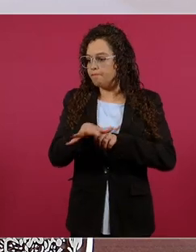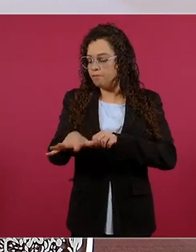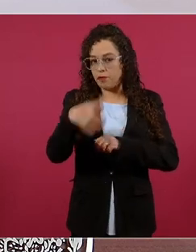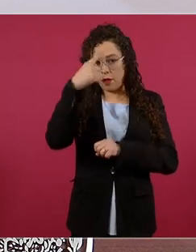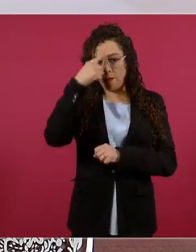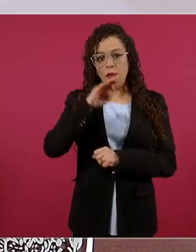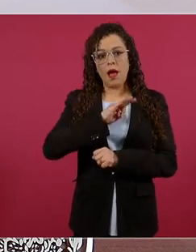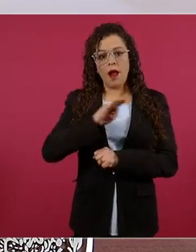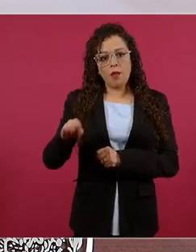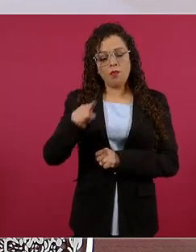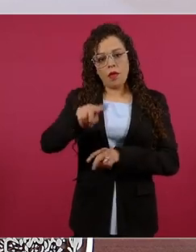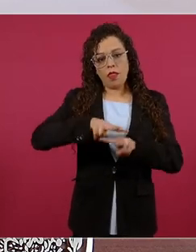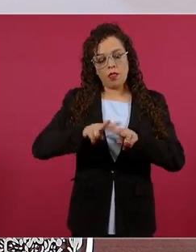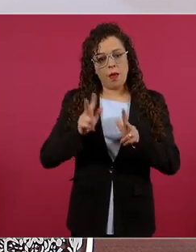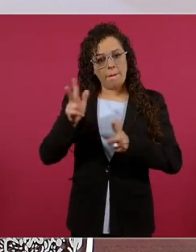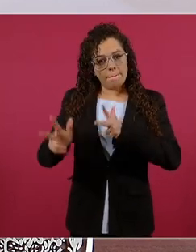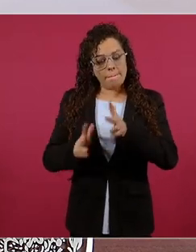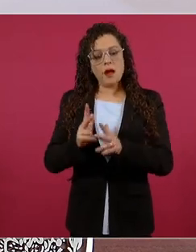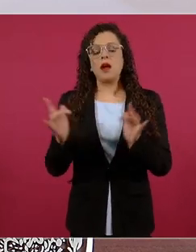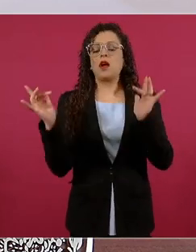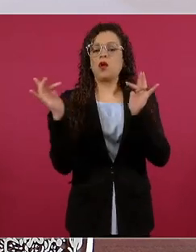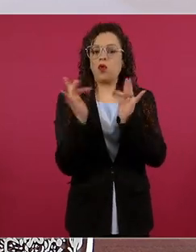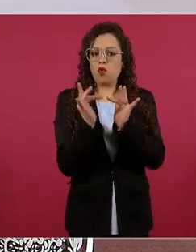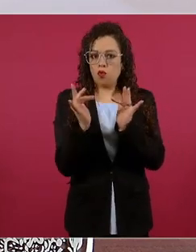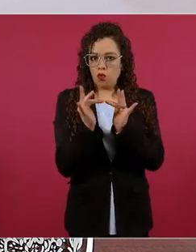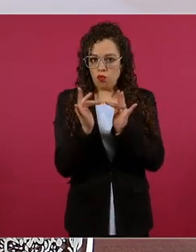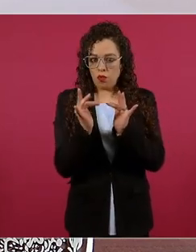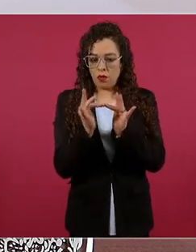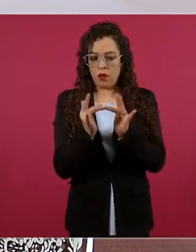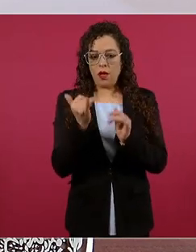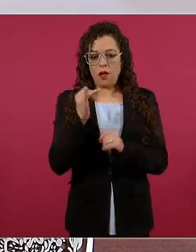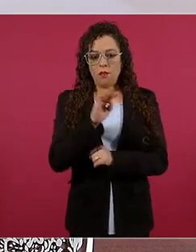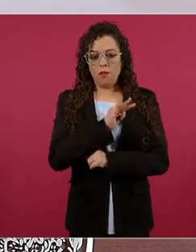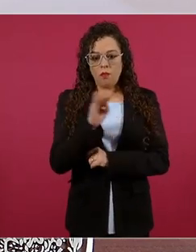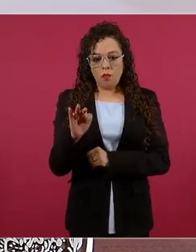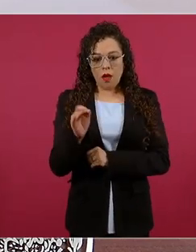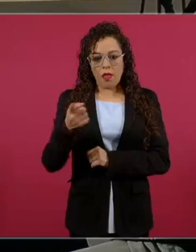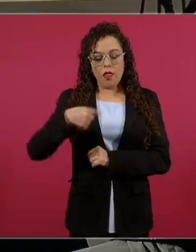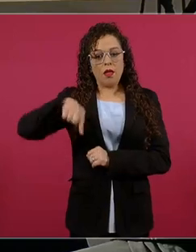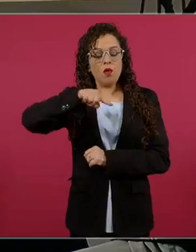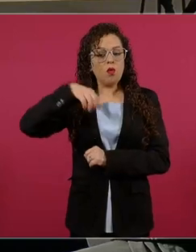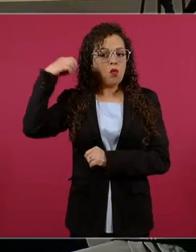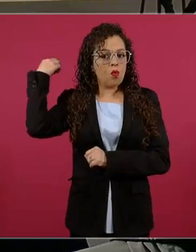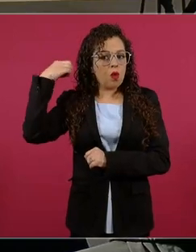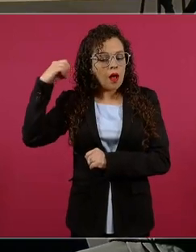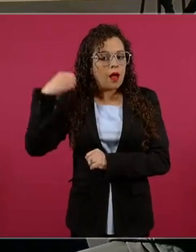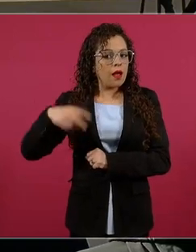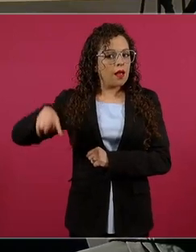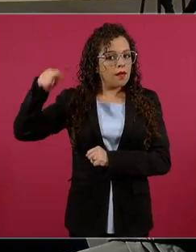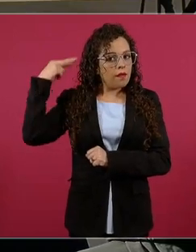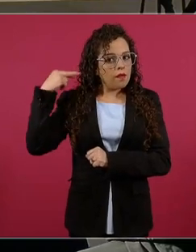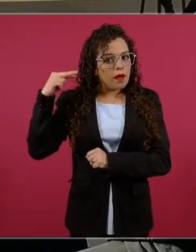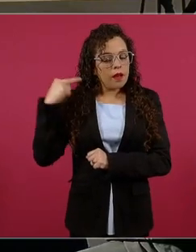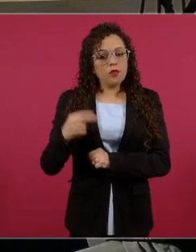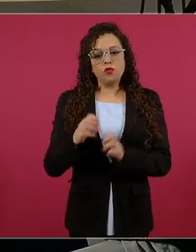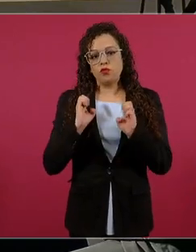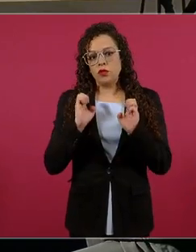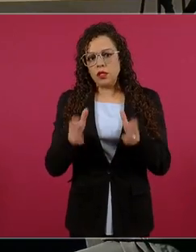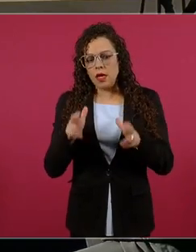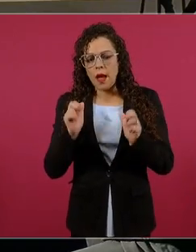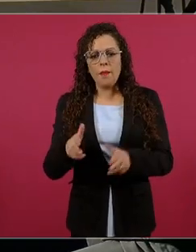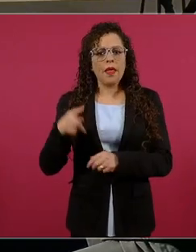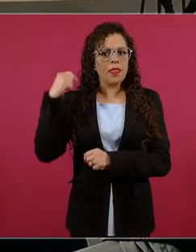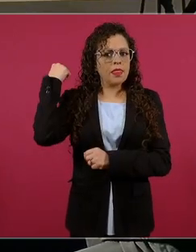a las estaciones del tren y darle cobertura digital a los estados de Oaxaca, Veracruz, Chiapas y Tabasco, a